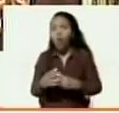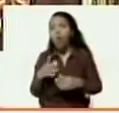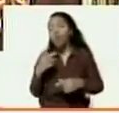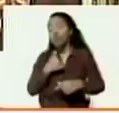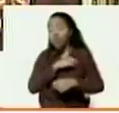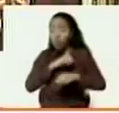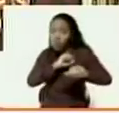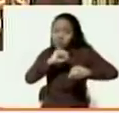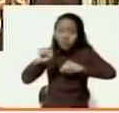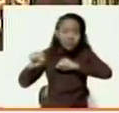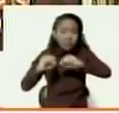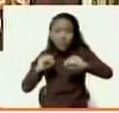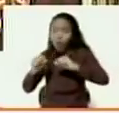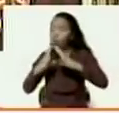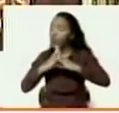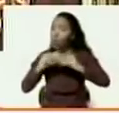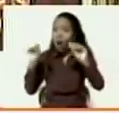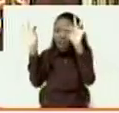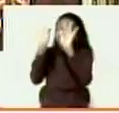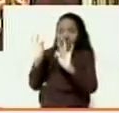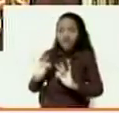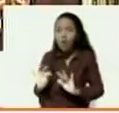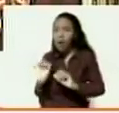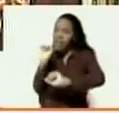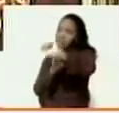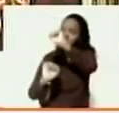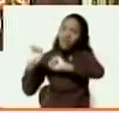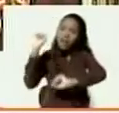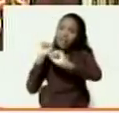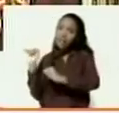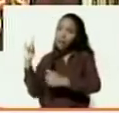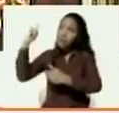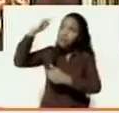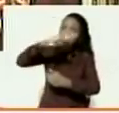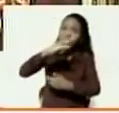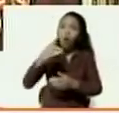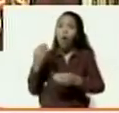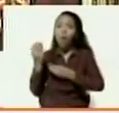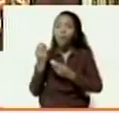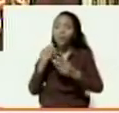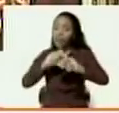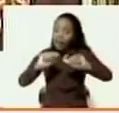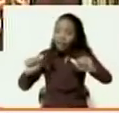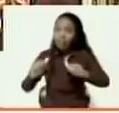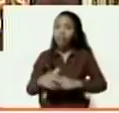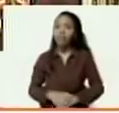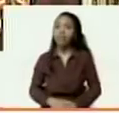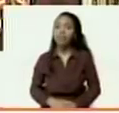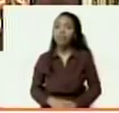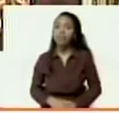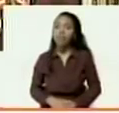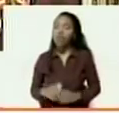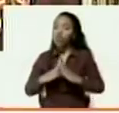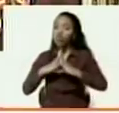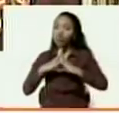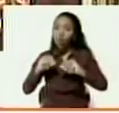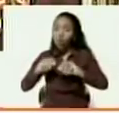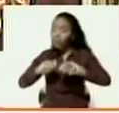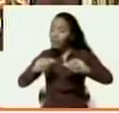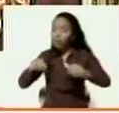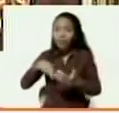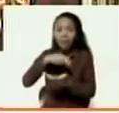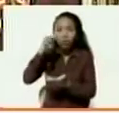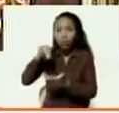movilizando toda la forma de defensa antiaérea, aérea, terrestre, en todo el territorio